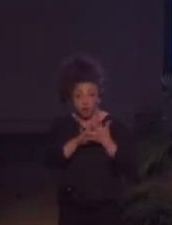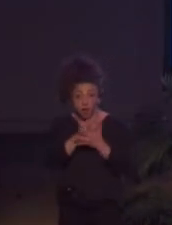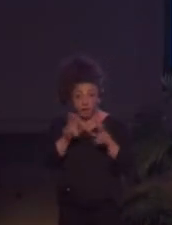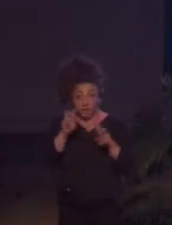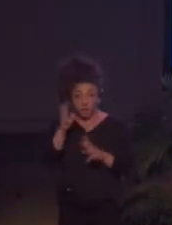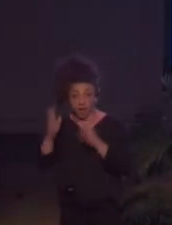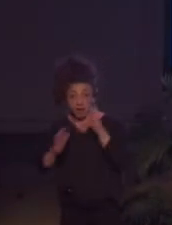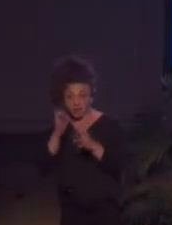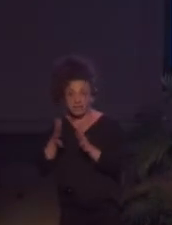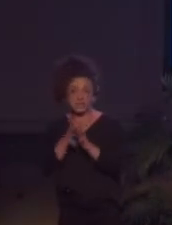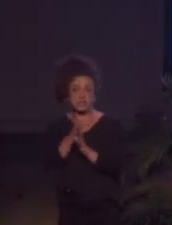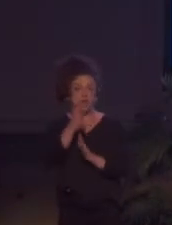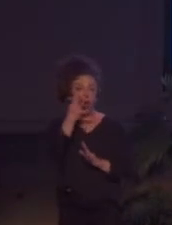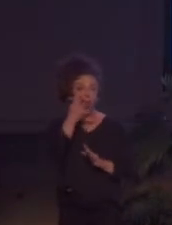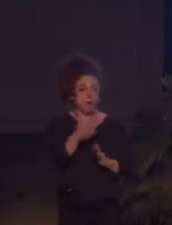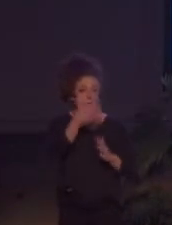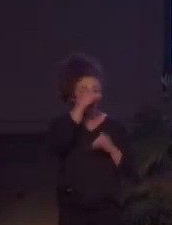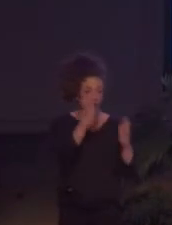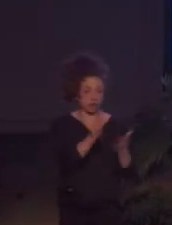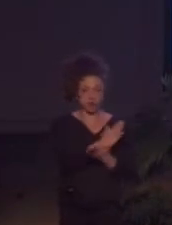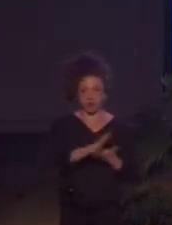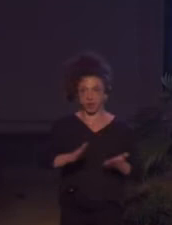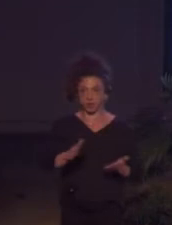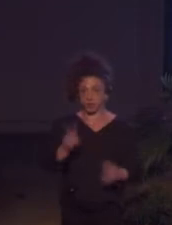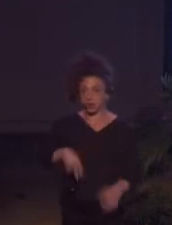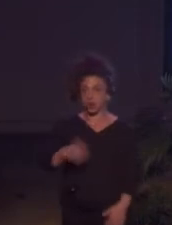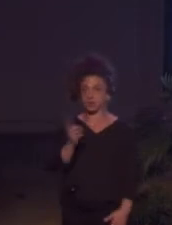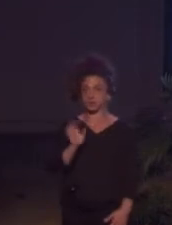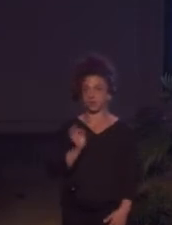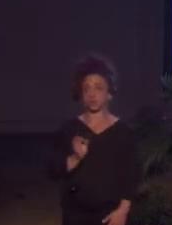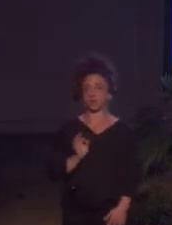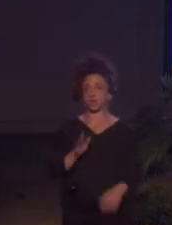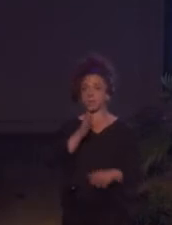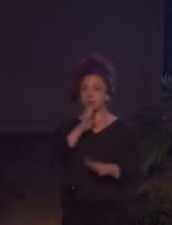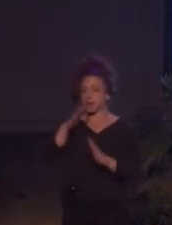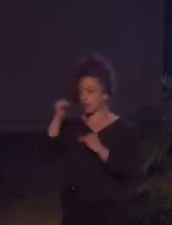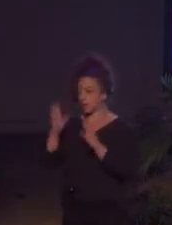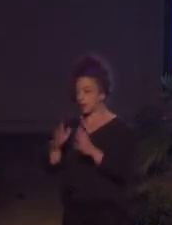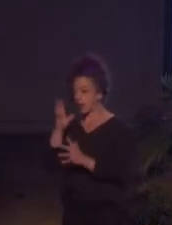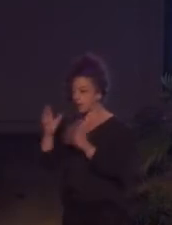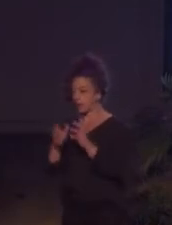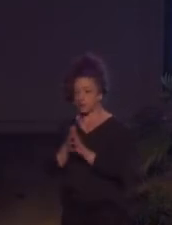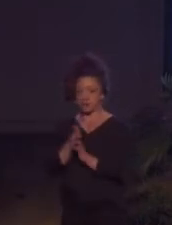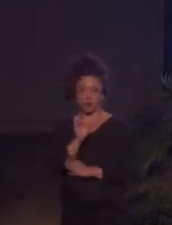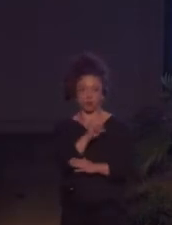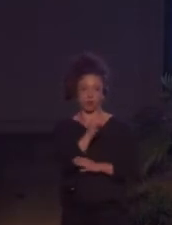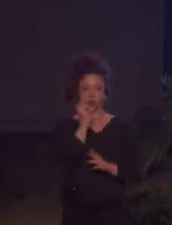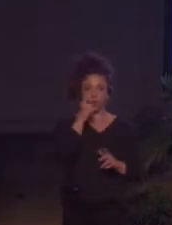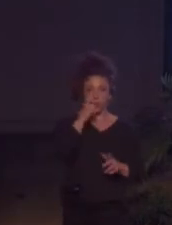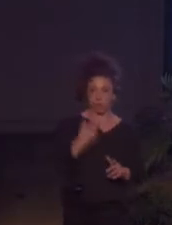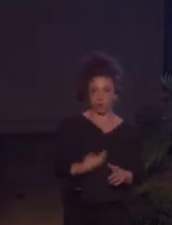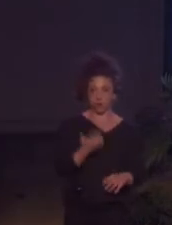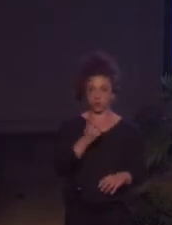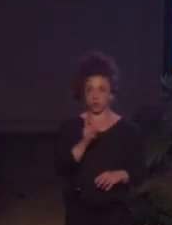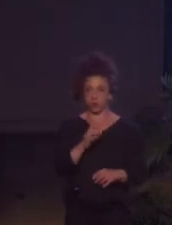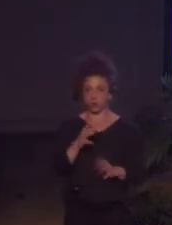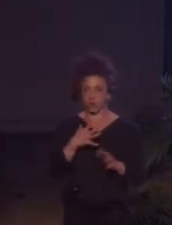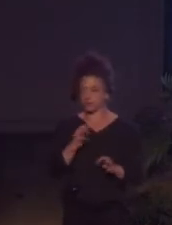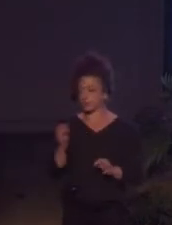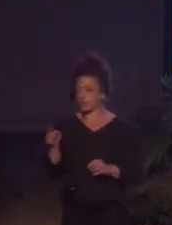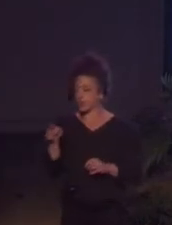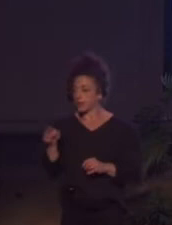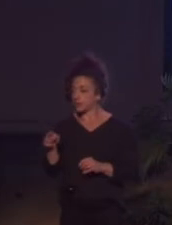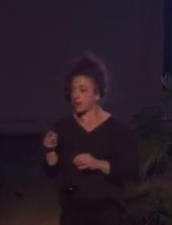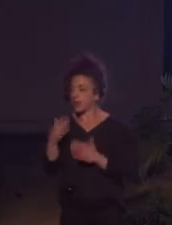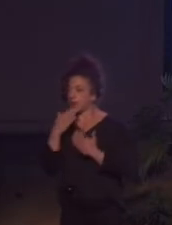Como decía Mayalen, totalmente falso, porque el antiespecismo es totalmente transversal y quiere mirar otras